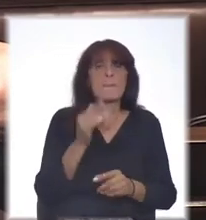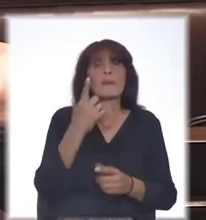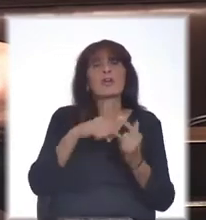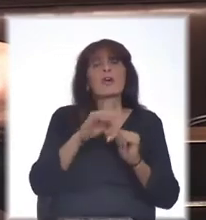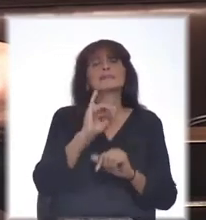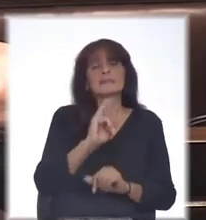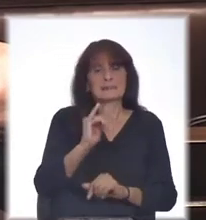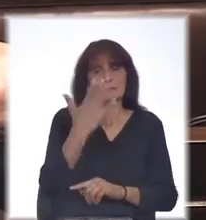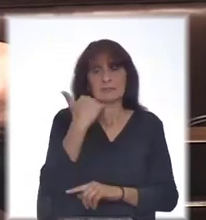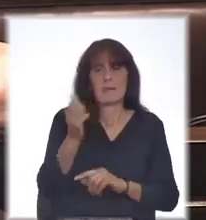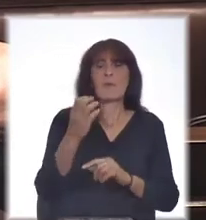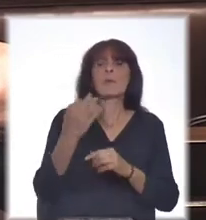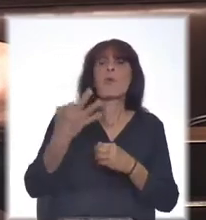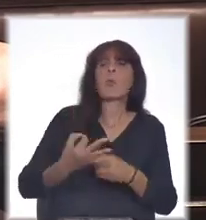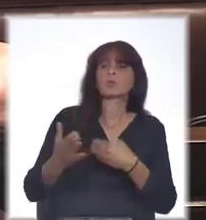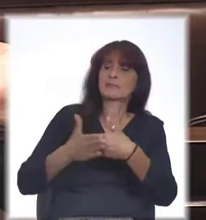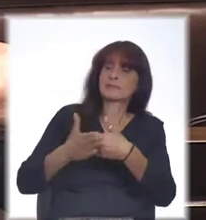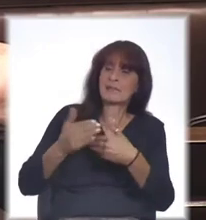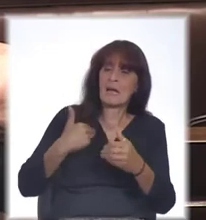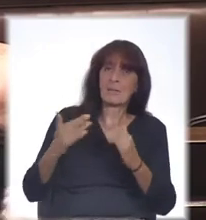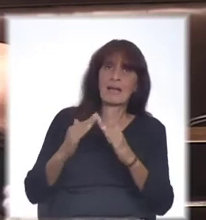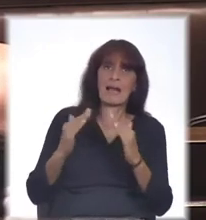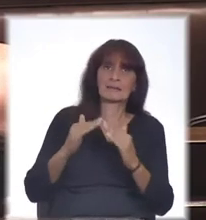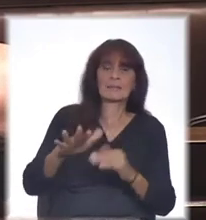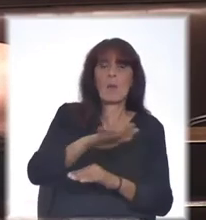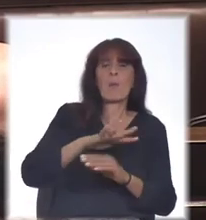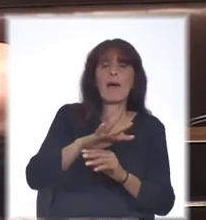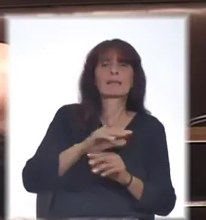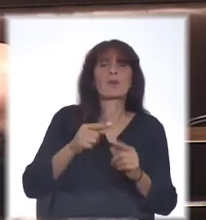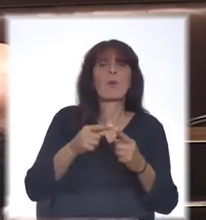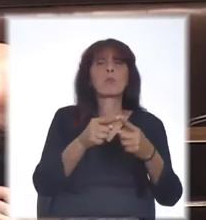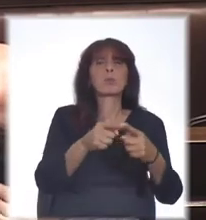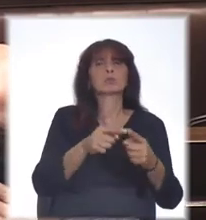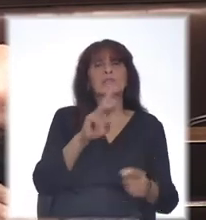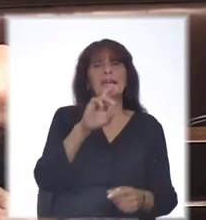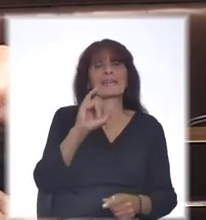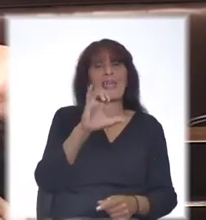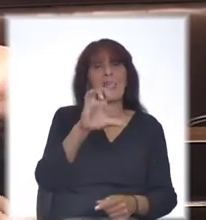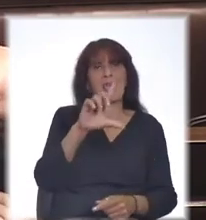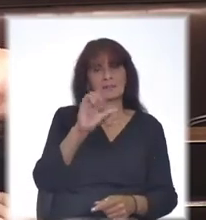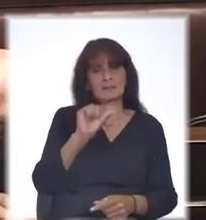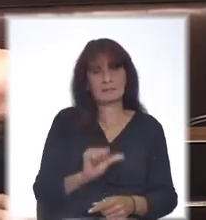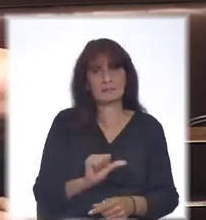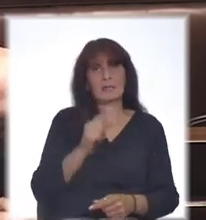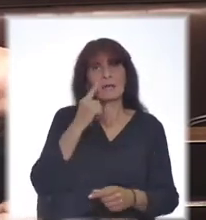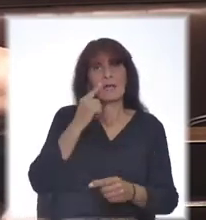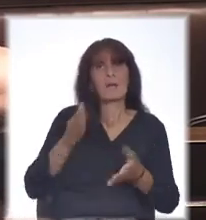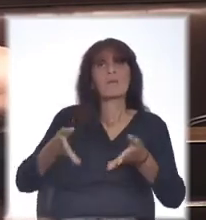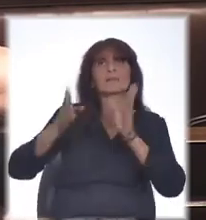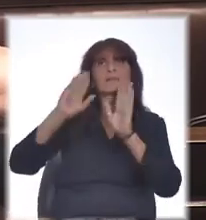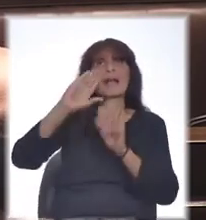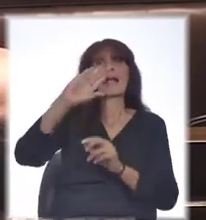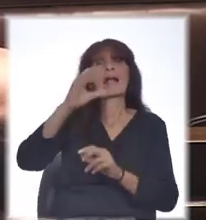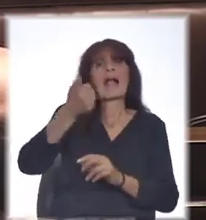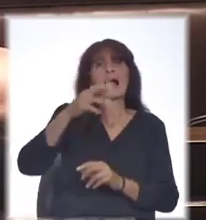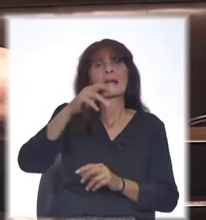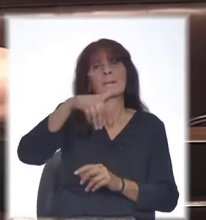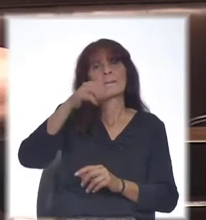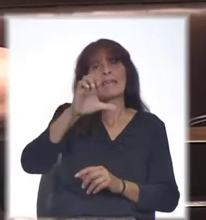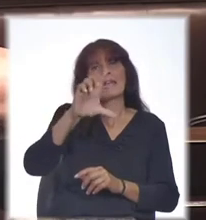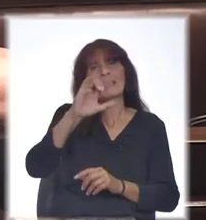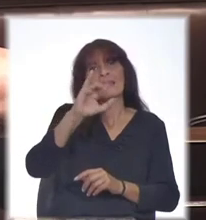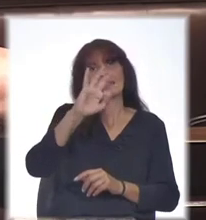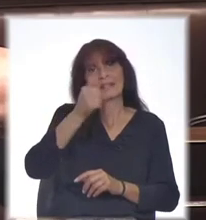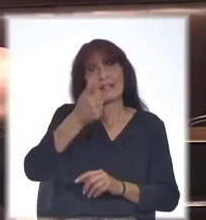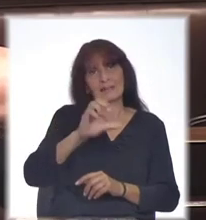porque le quedaba cerca de su casa, en el populoso barrio de Punta de Rieles. Más precisamente en el monasterio de las Carmelitas, en el que